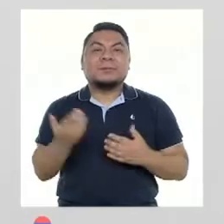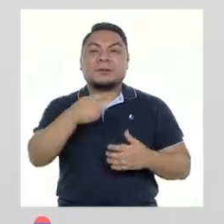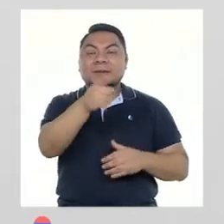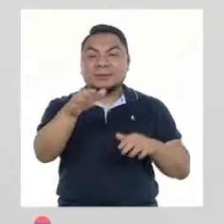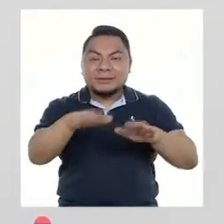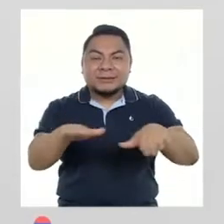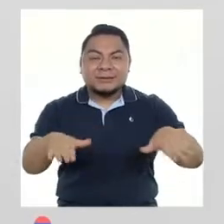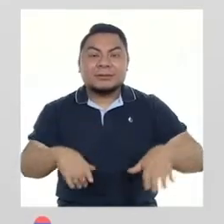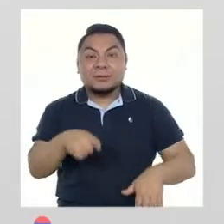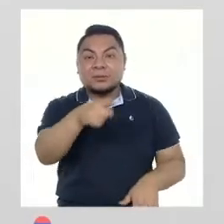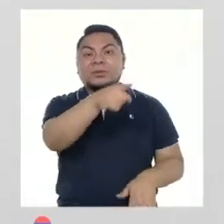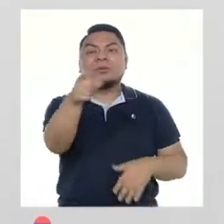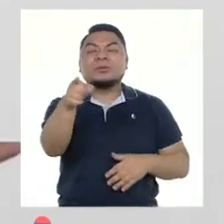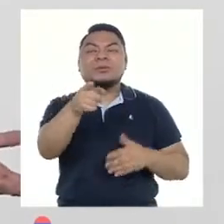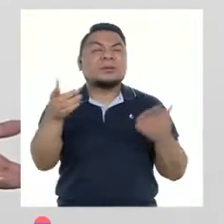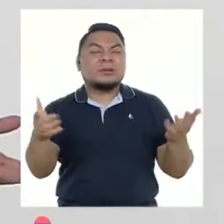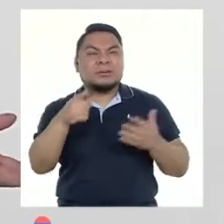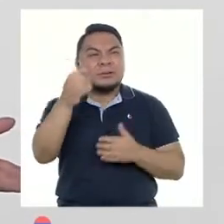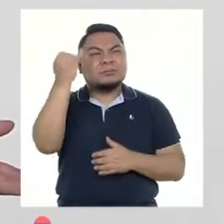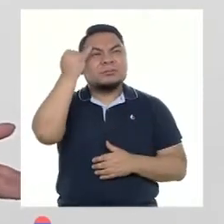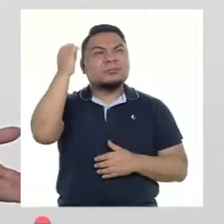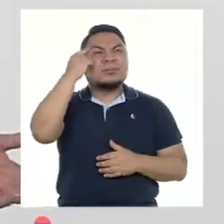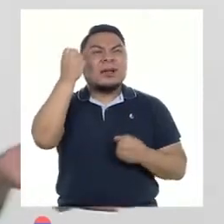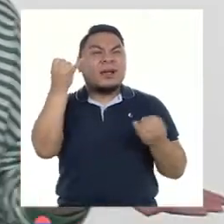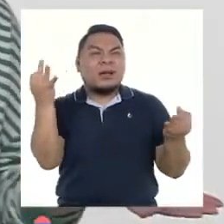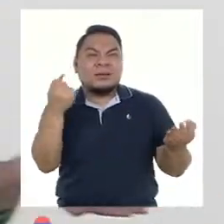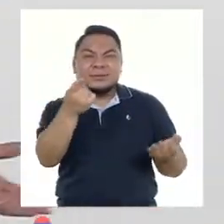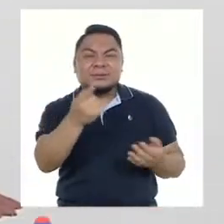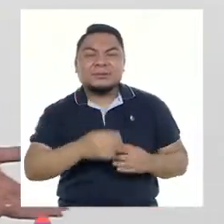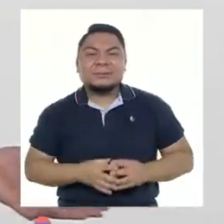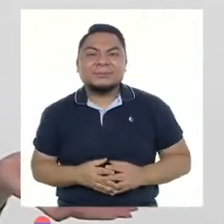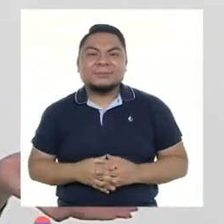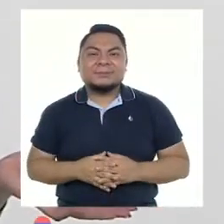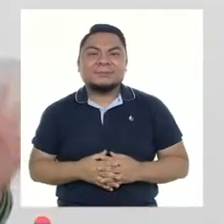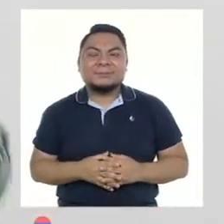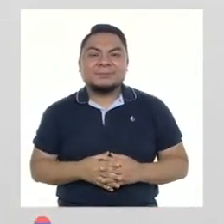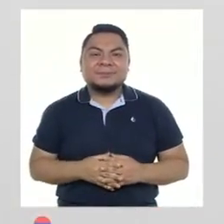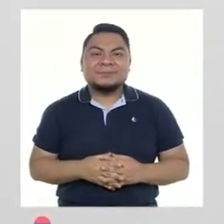Niñas y niños, ¿a ustedes se les ocurre algo?